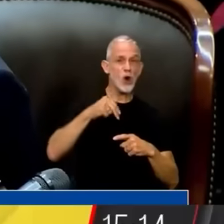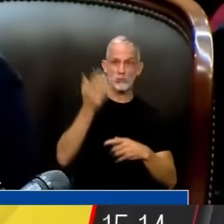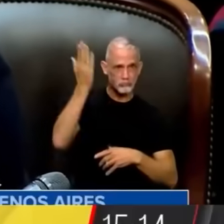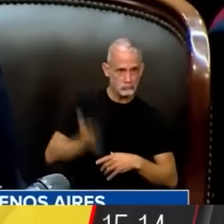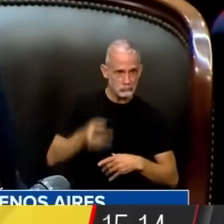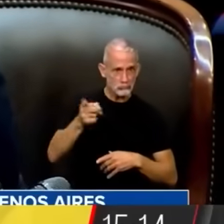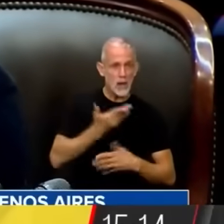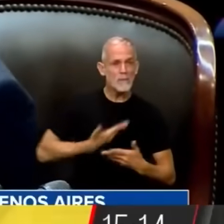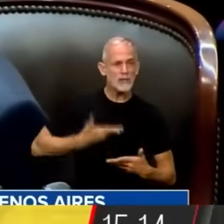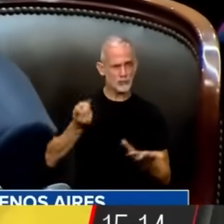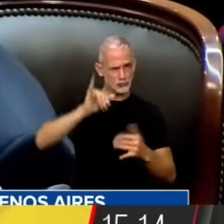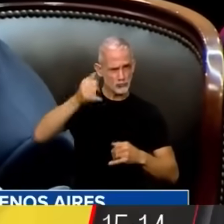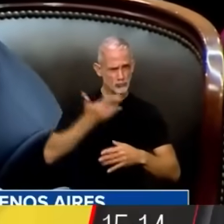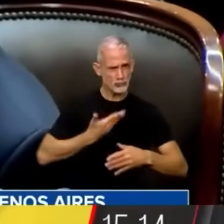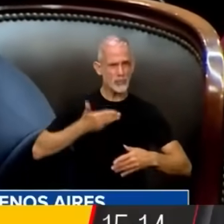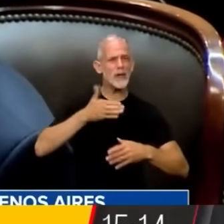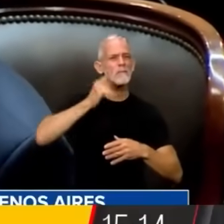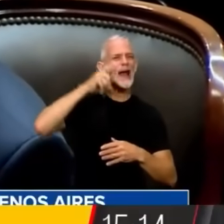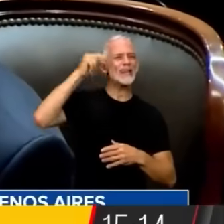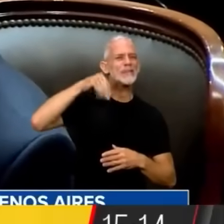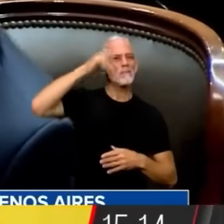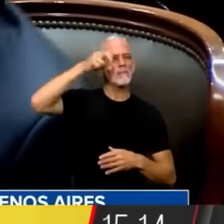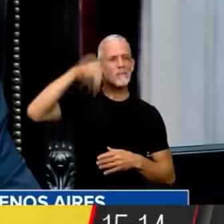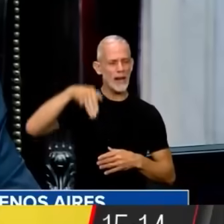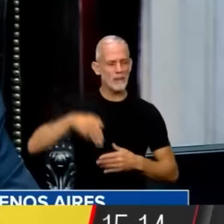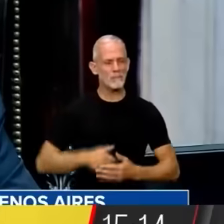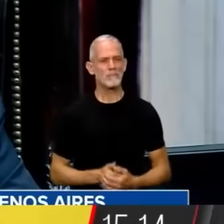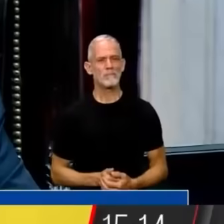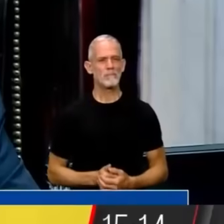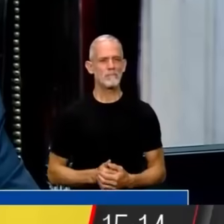oficialismo para que presida la Cámara el diputado Martín Menem. Muchas gracias.